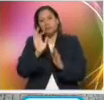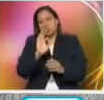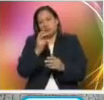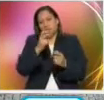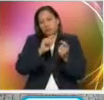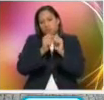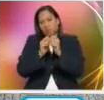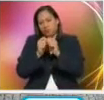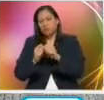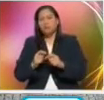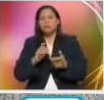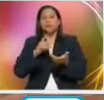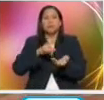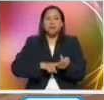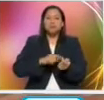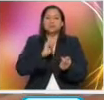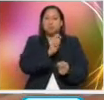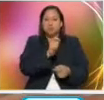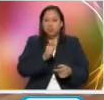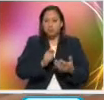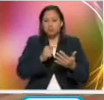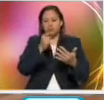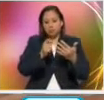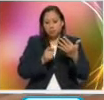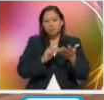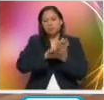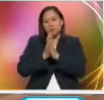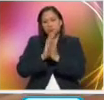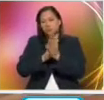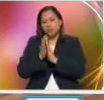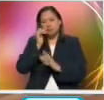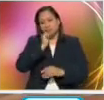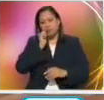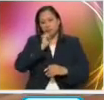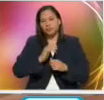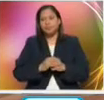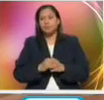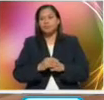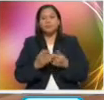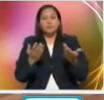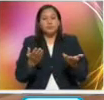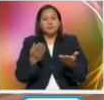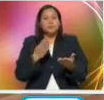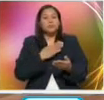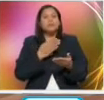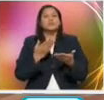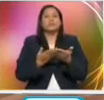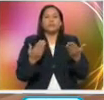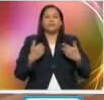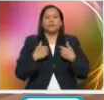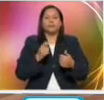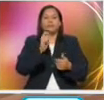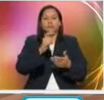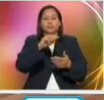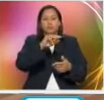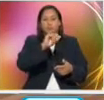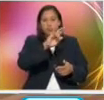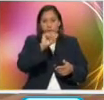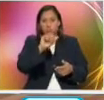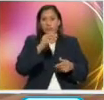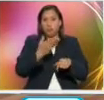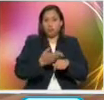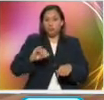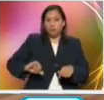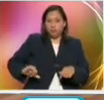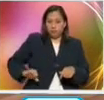Pues es que todo tiene un significado, todo tiene una representación. Claro. Todos sabemos entonces ahora qué significa esto de la mirra, súper